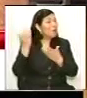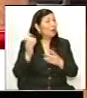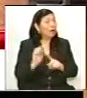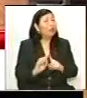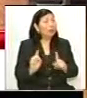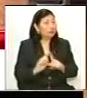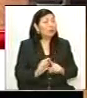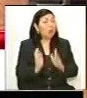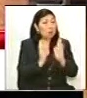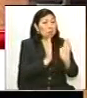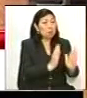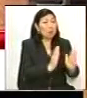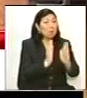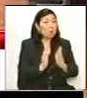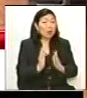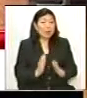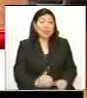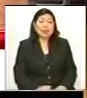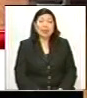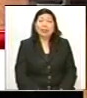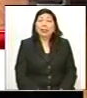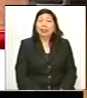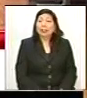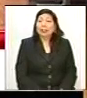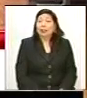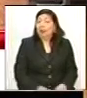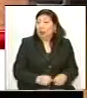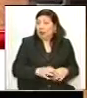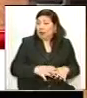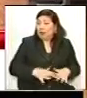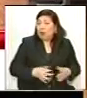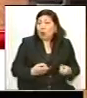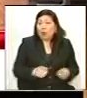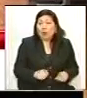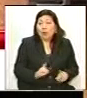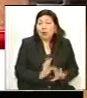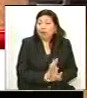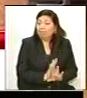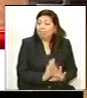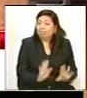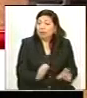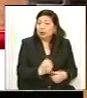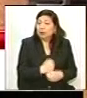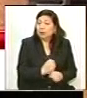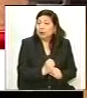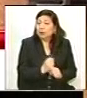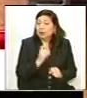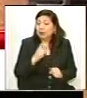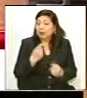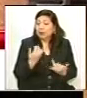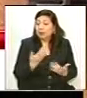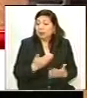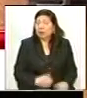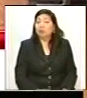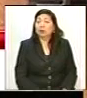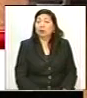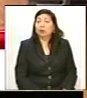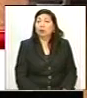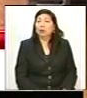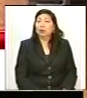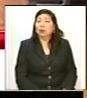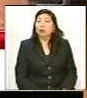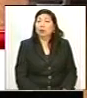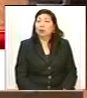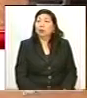diferentes tramos, ¿no? Y creo que van a hacer una descolmatación porque no han podido hacer las obras necesarias acá en Hualcoloro, ¿no? Que